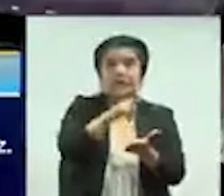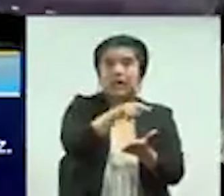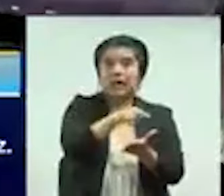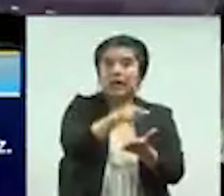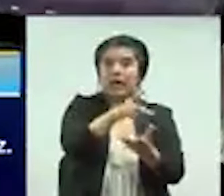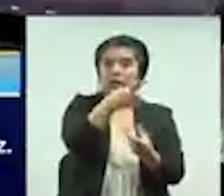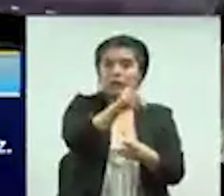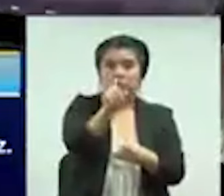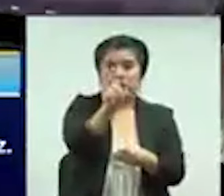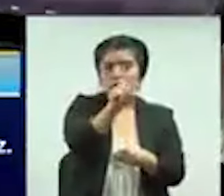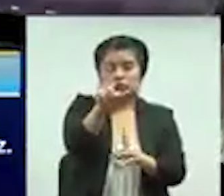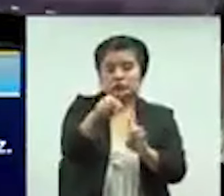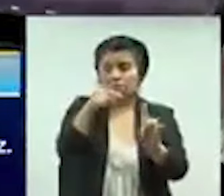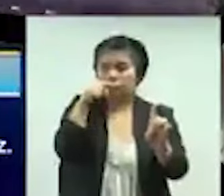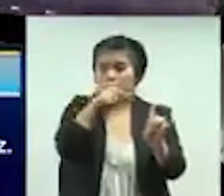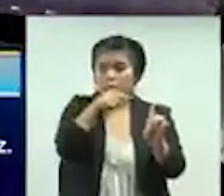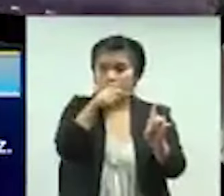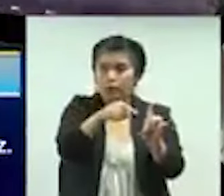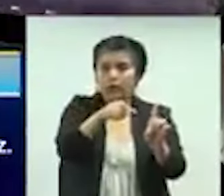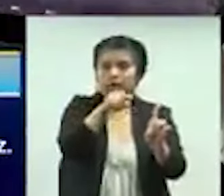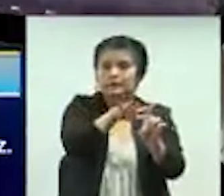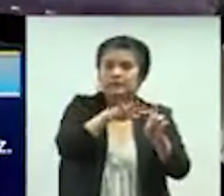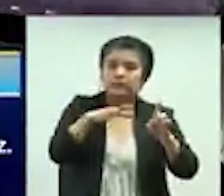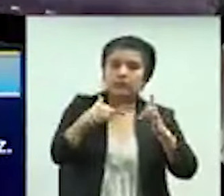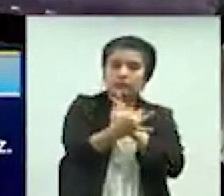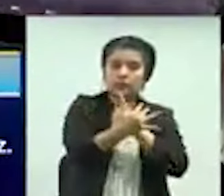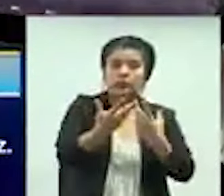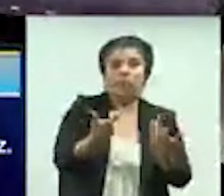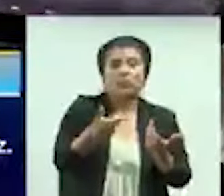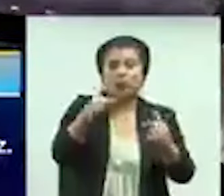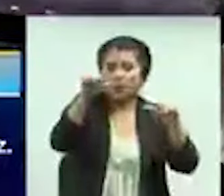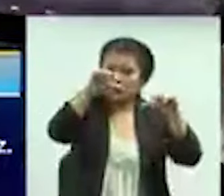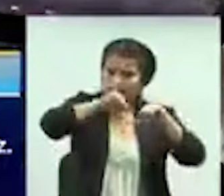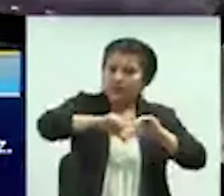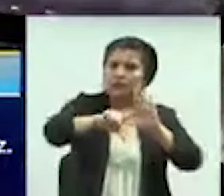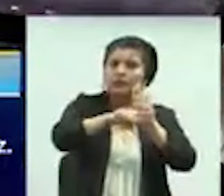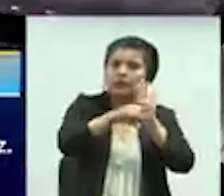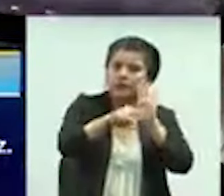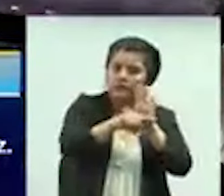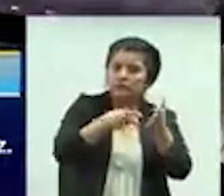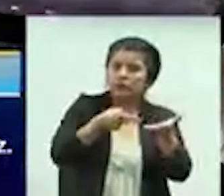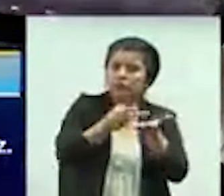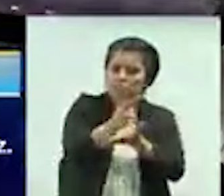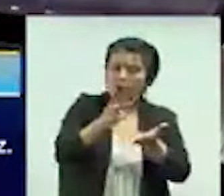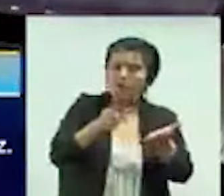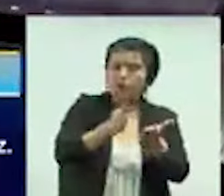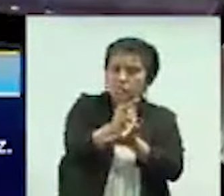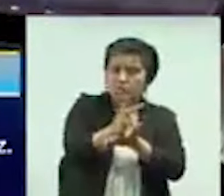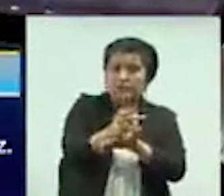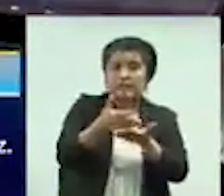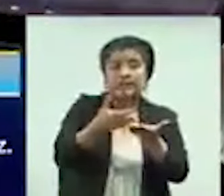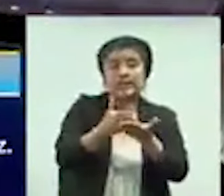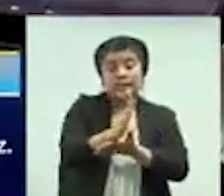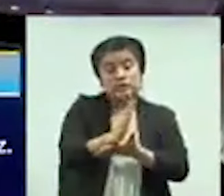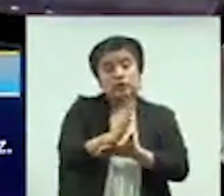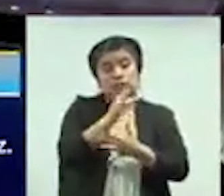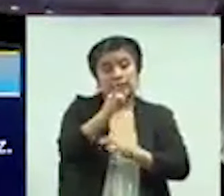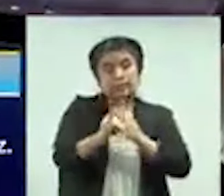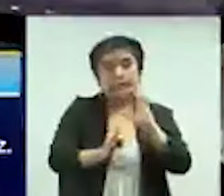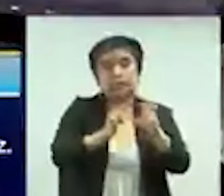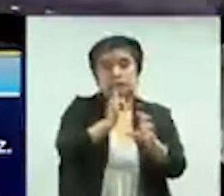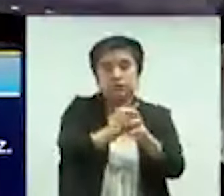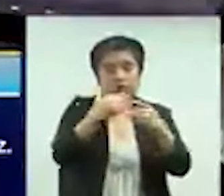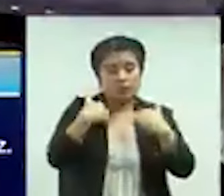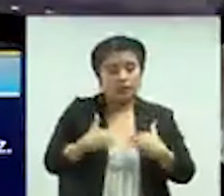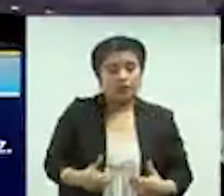no hace referencia a estos actos deplorables que constituyen graves violaciones del derecho internacional humanitario y de